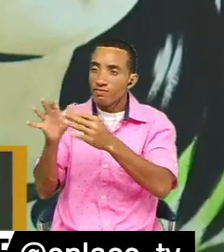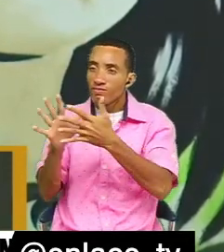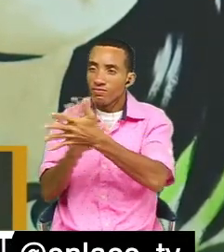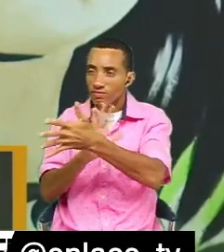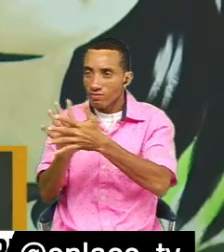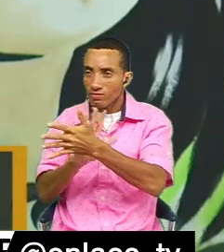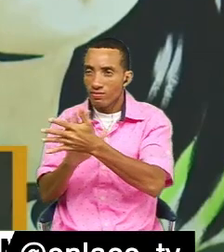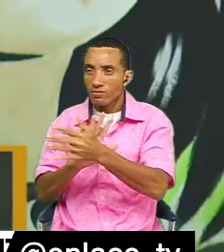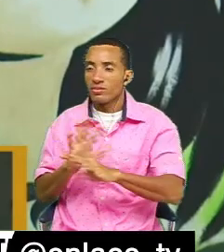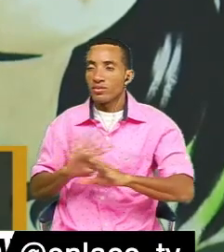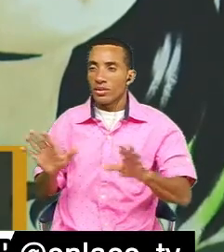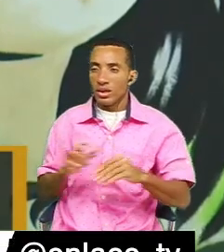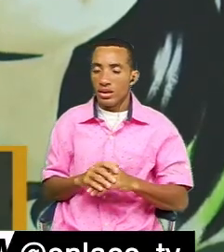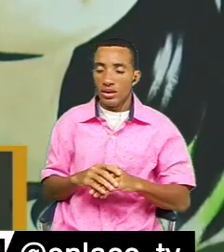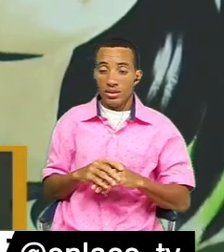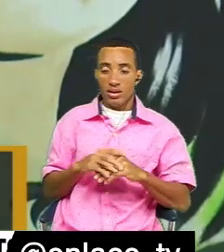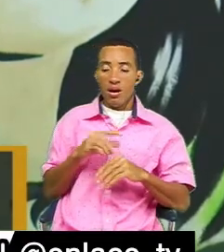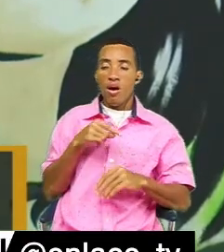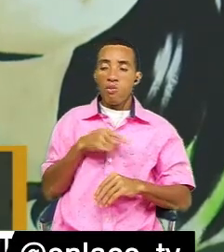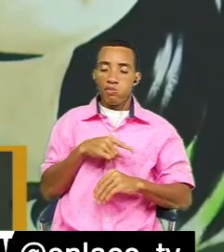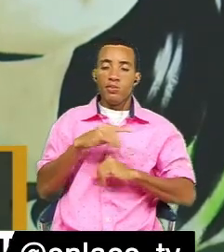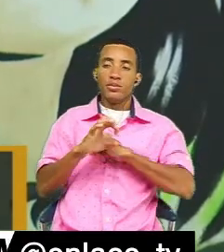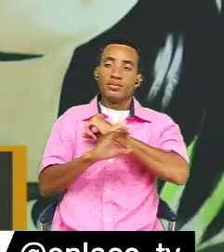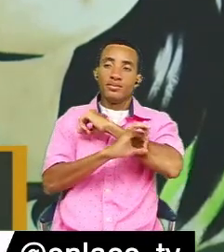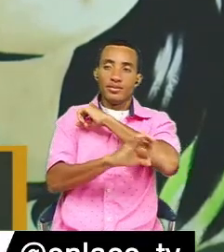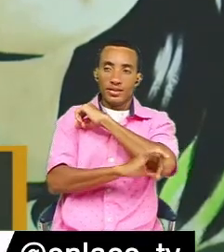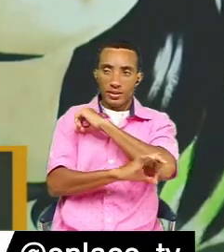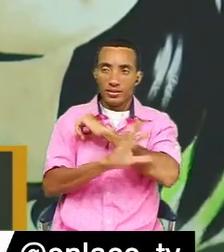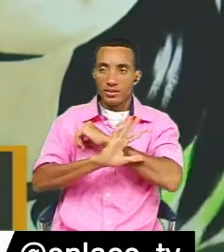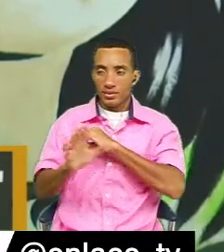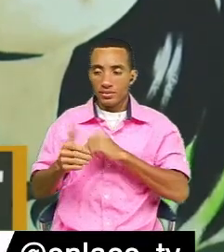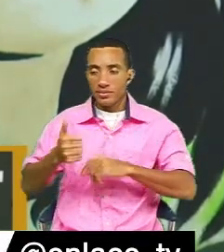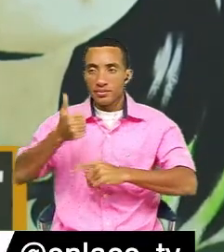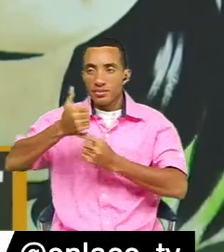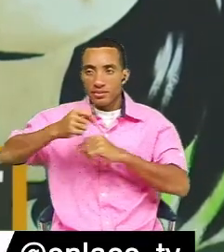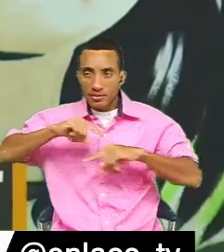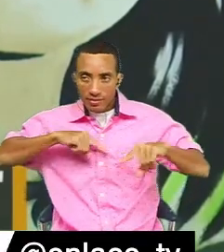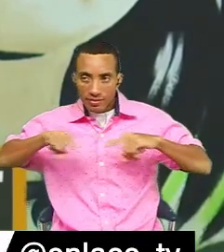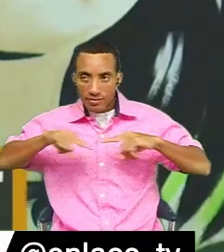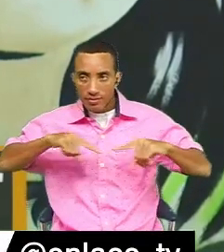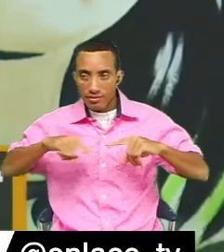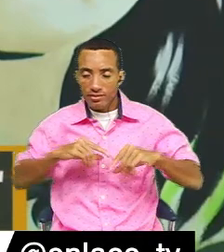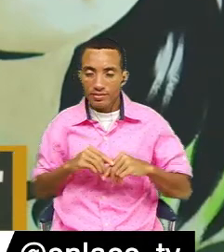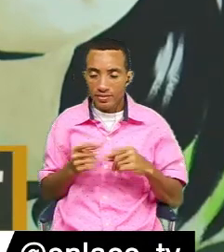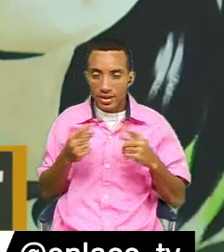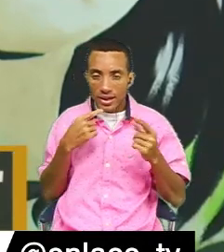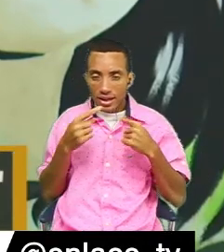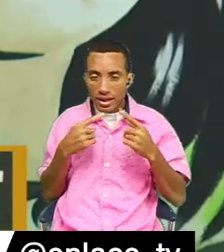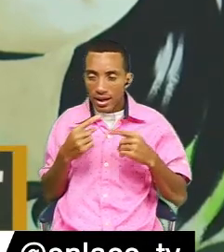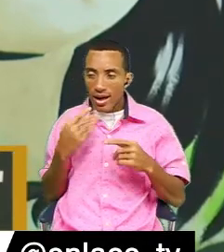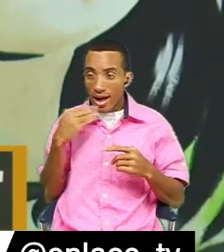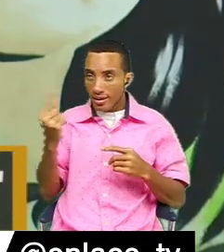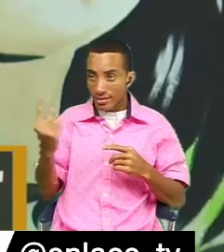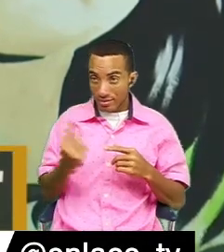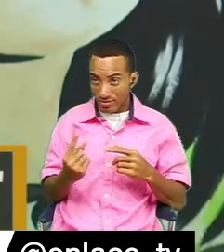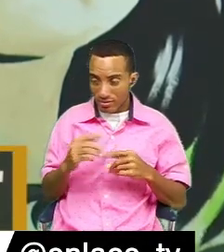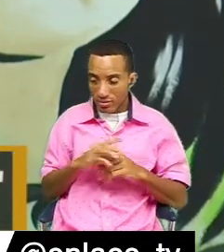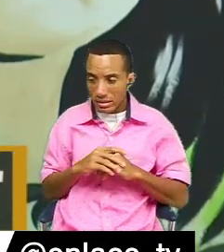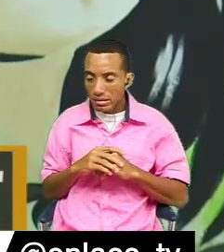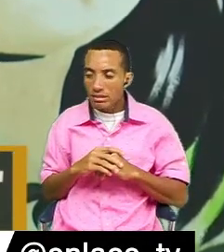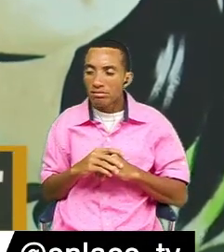afortunadamente pues estábamos ahí con la psicóloga en el momento y con las coordinadoras tuvimos la posibilidad de conversar con esta niña y pues evidentemente nos